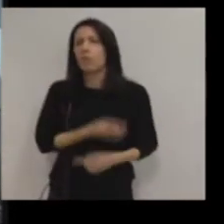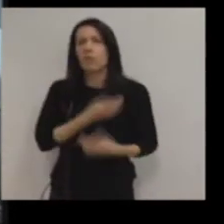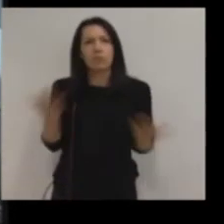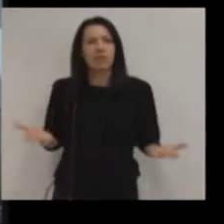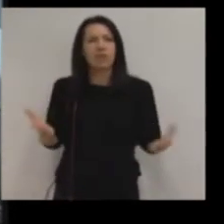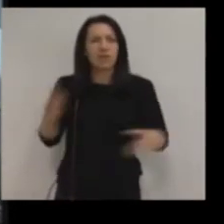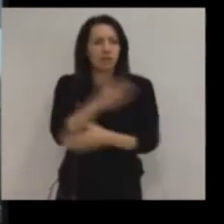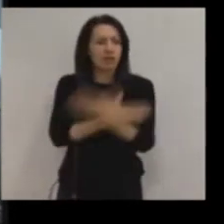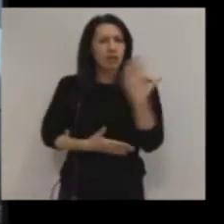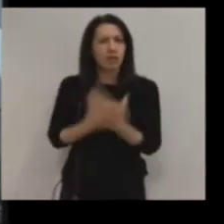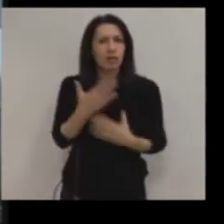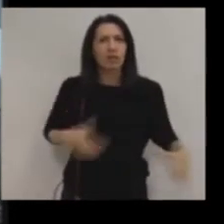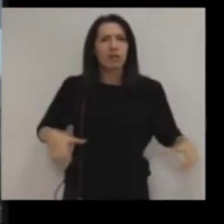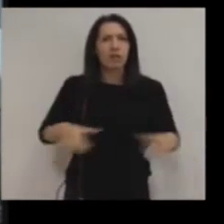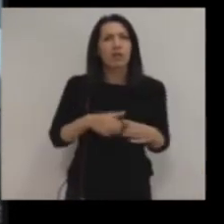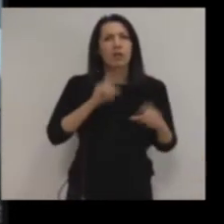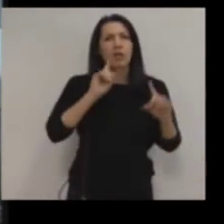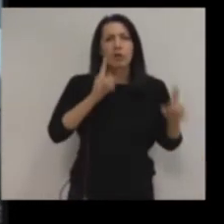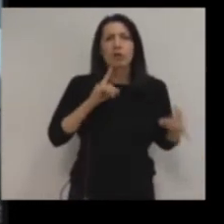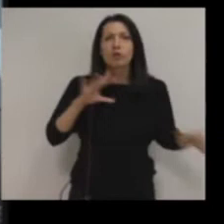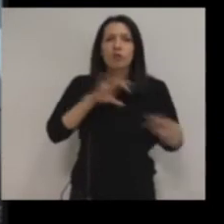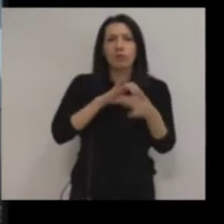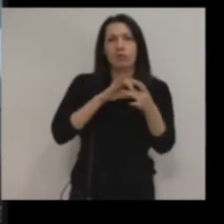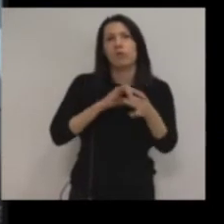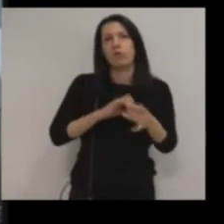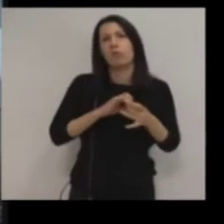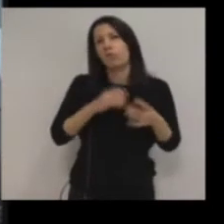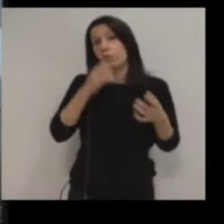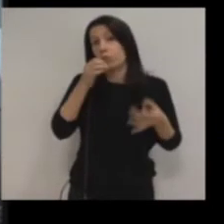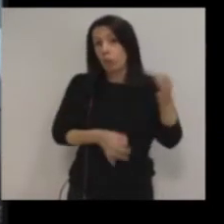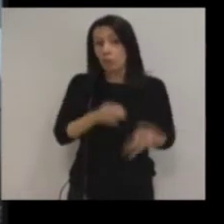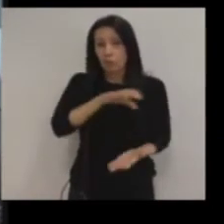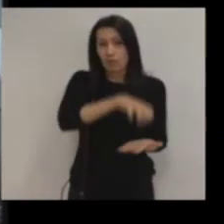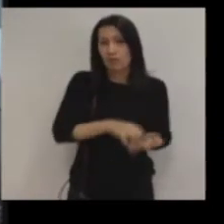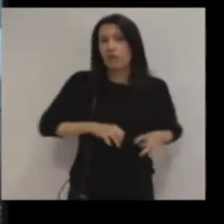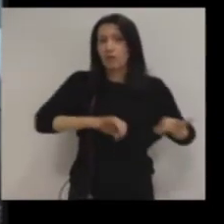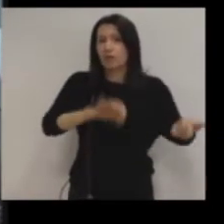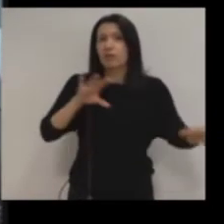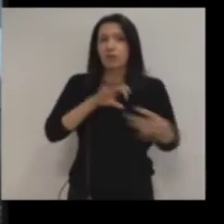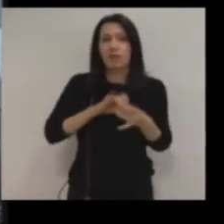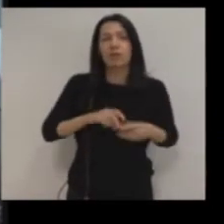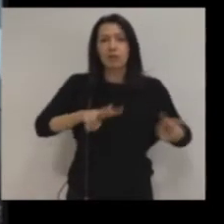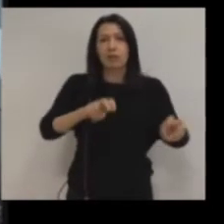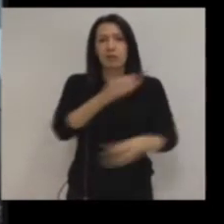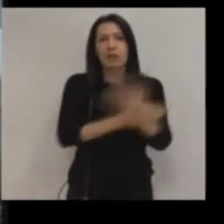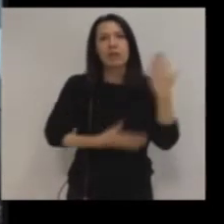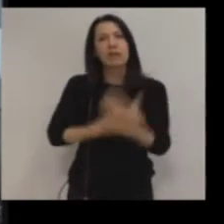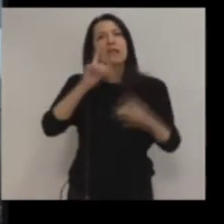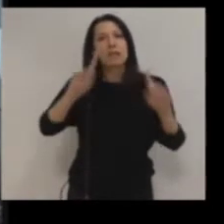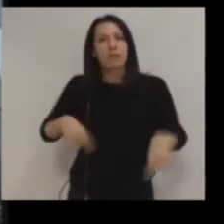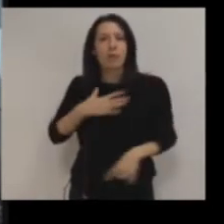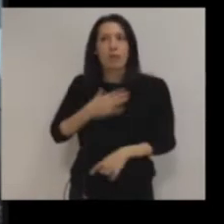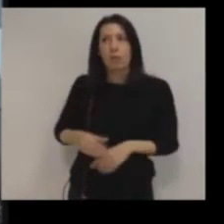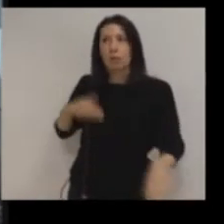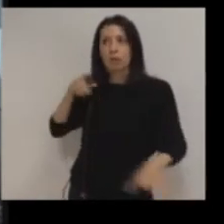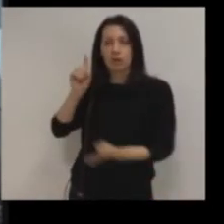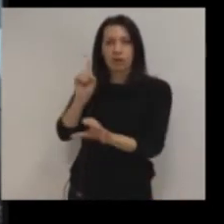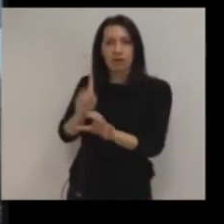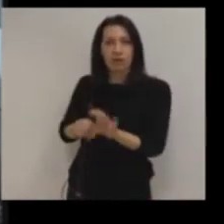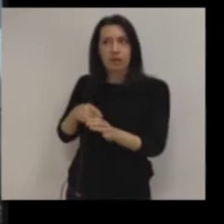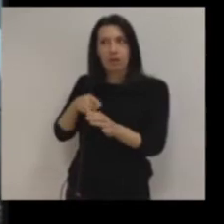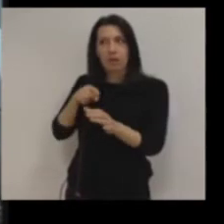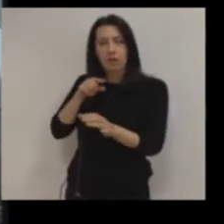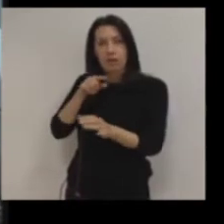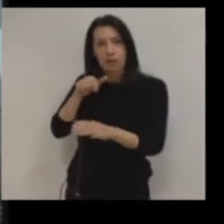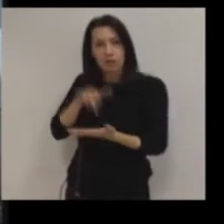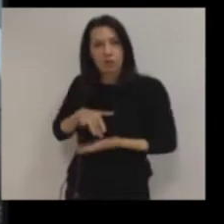no solamente los juzgados especializados en materia de discapacidad, sino que puede entrar en los juzgados de lo mercantil, puede en lo social,